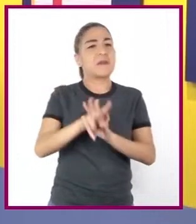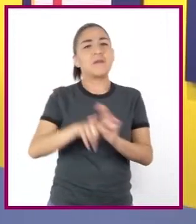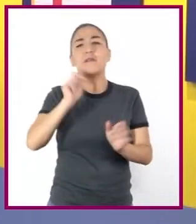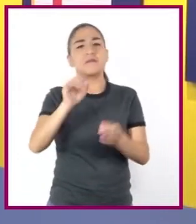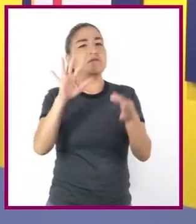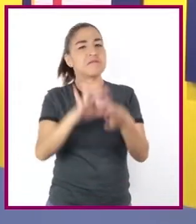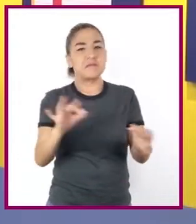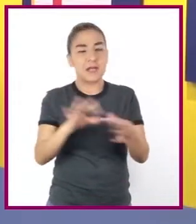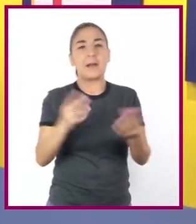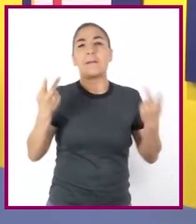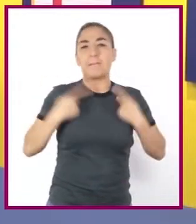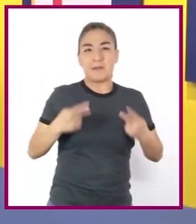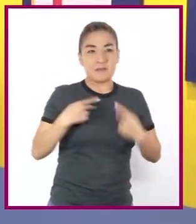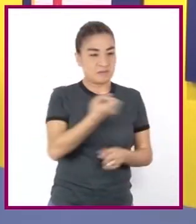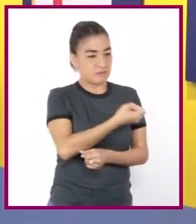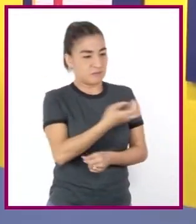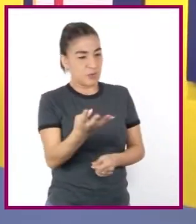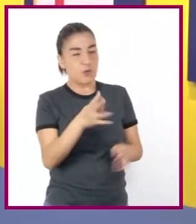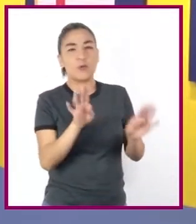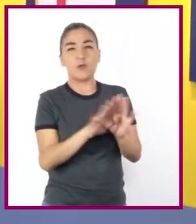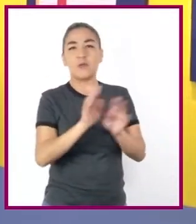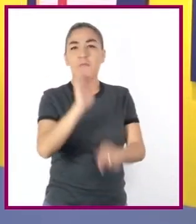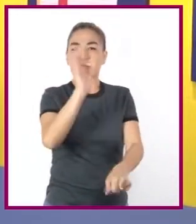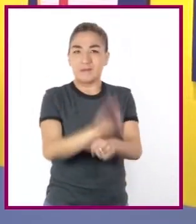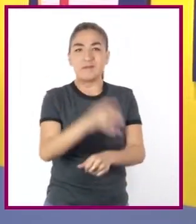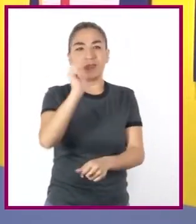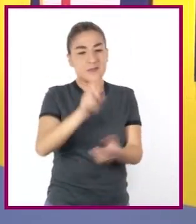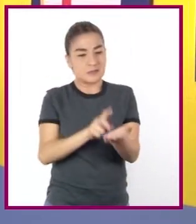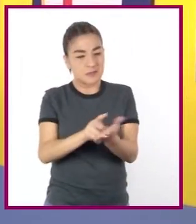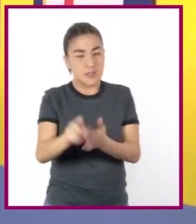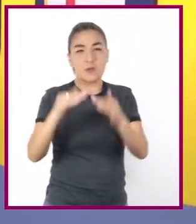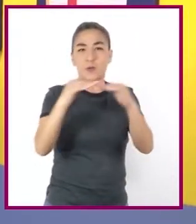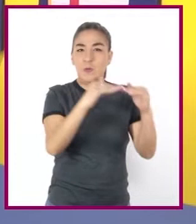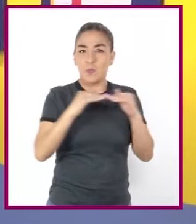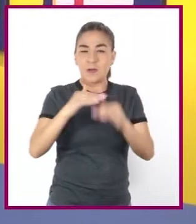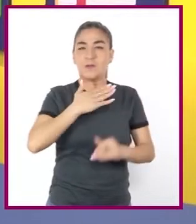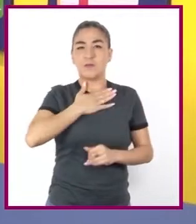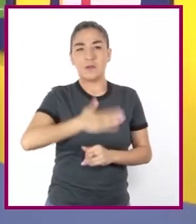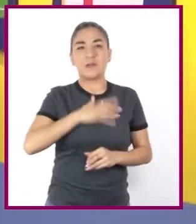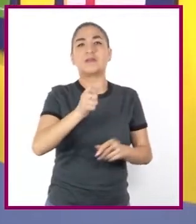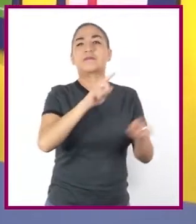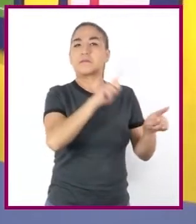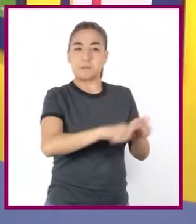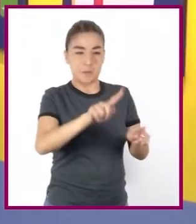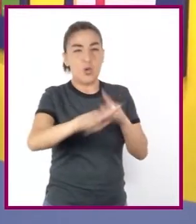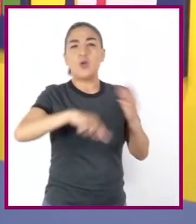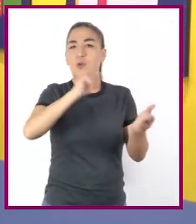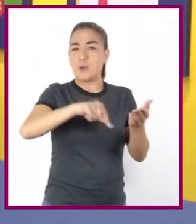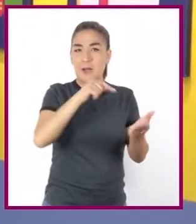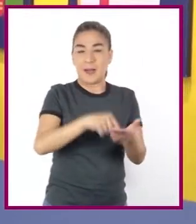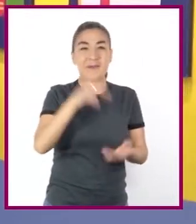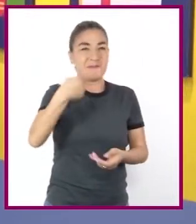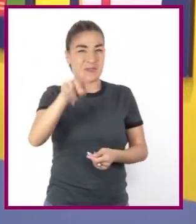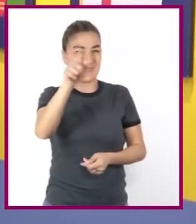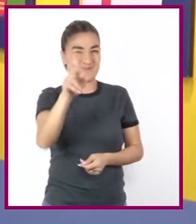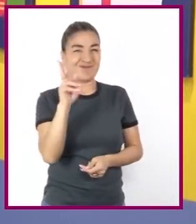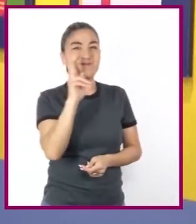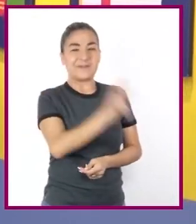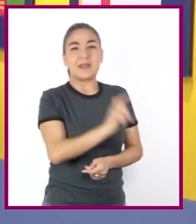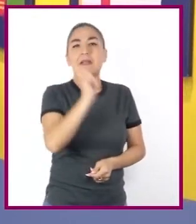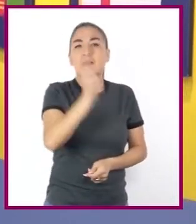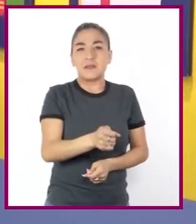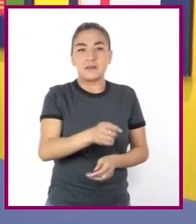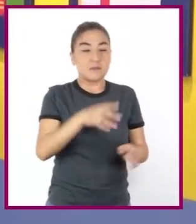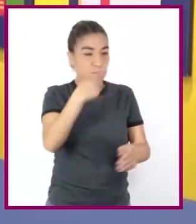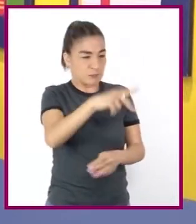que han luchado por la igualdad y la justicia en diferentes espacios de la sociedad, aunque seguramente notaron que esta lucha